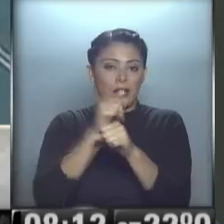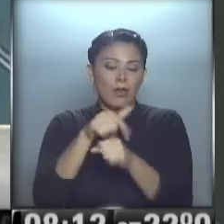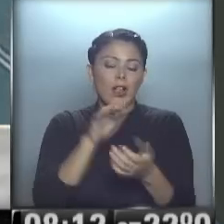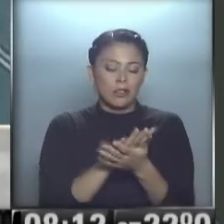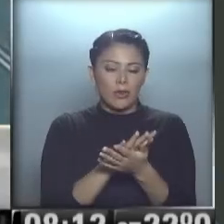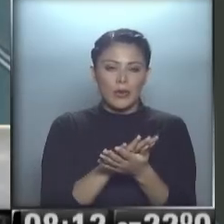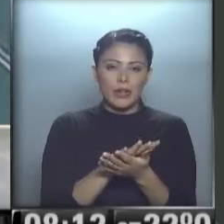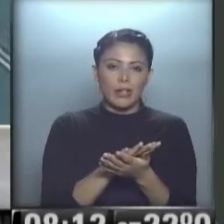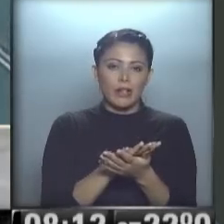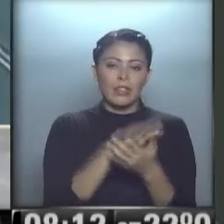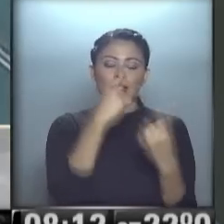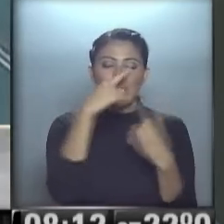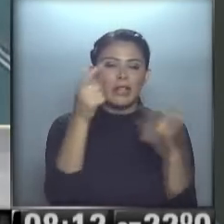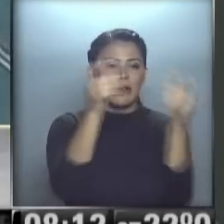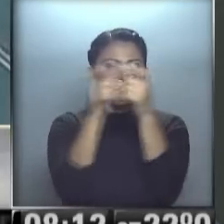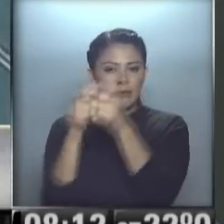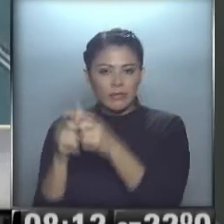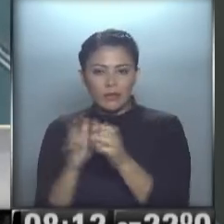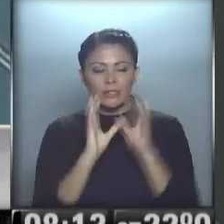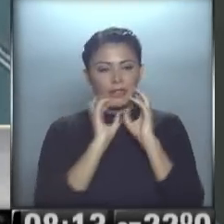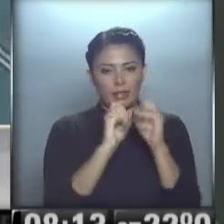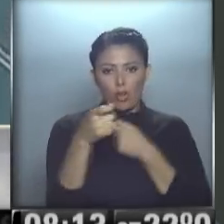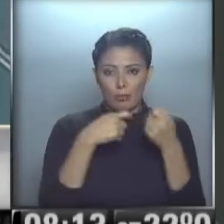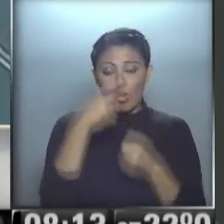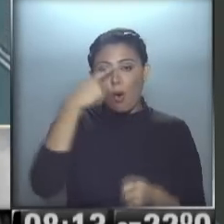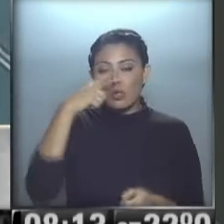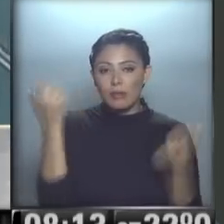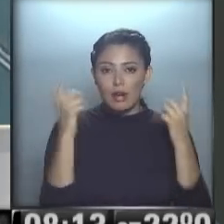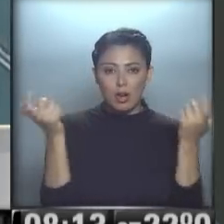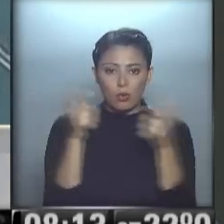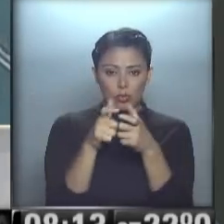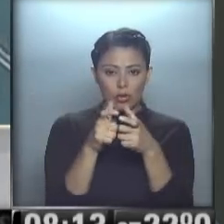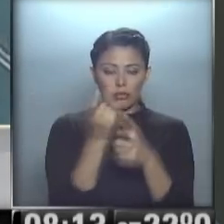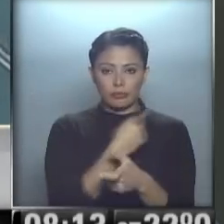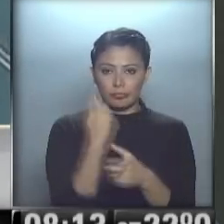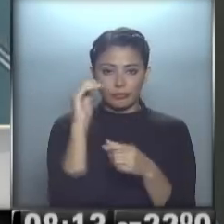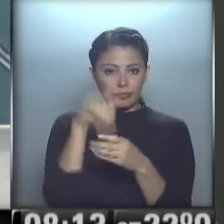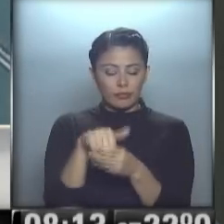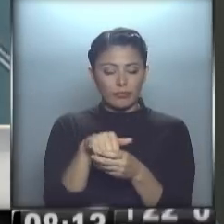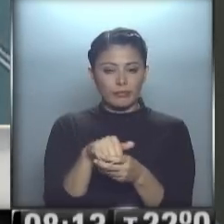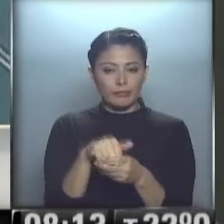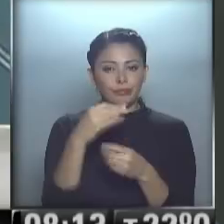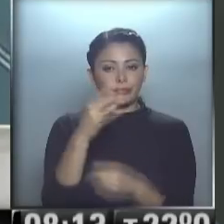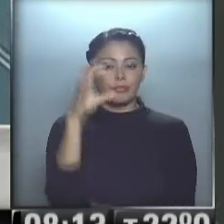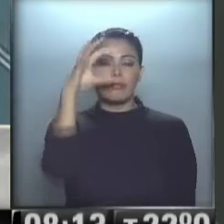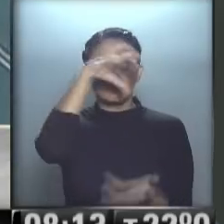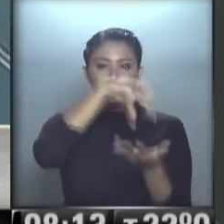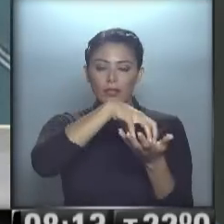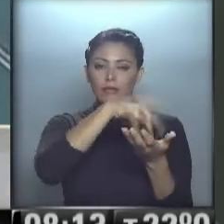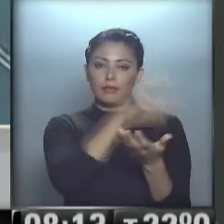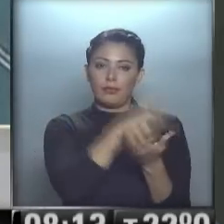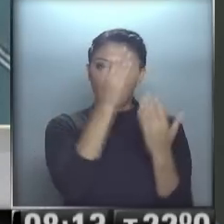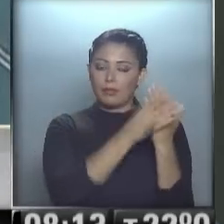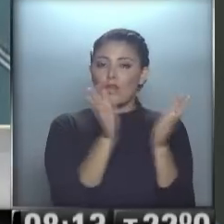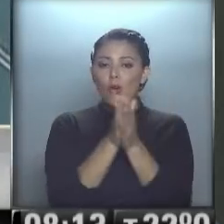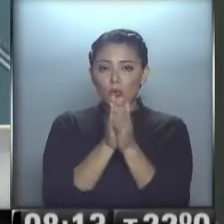respecto a múltiples reuniones con la secretaría de comercio la última reunión que hemos tenido nosotros fue precisamente en la jefatura de gabinete de ministros junto al ministro